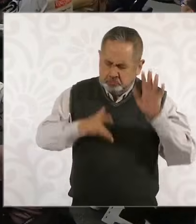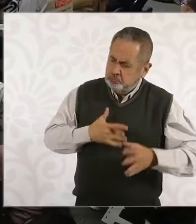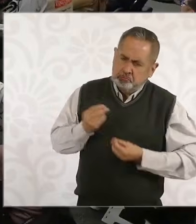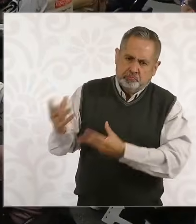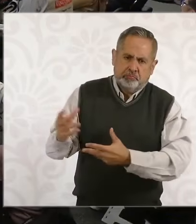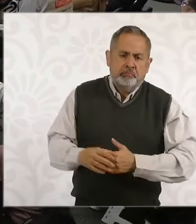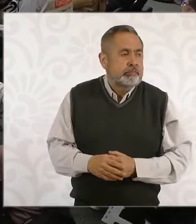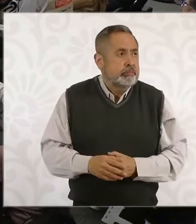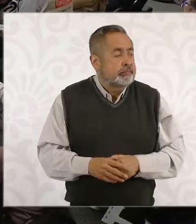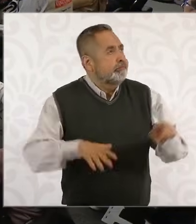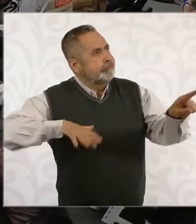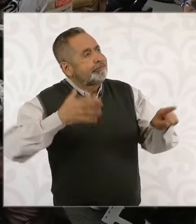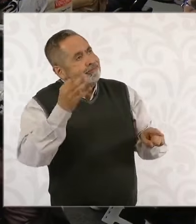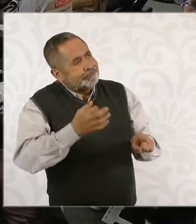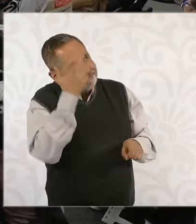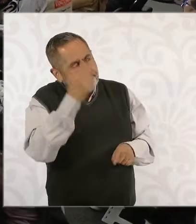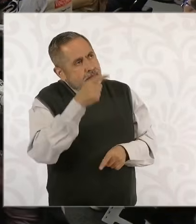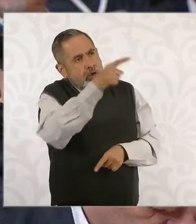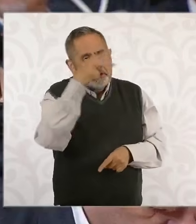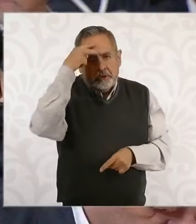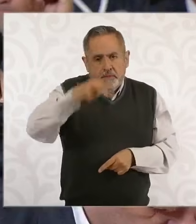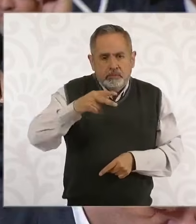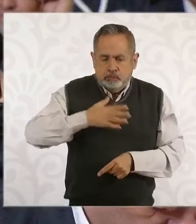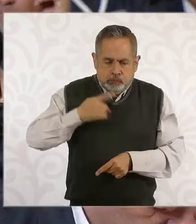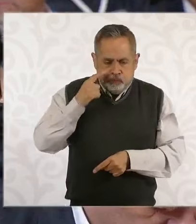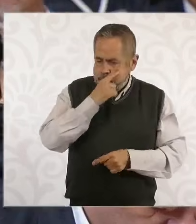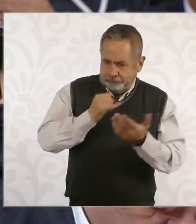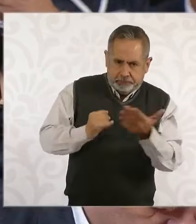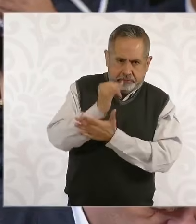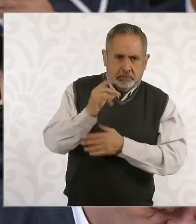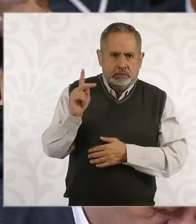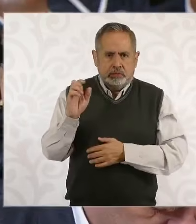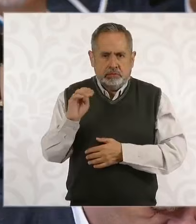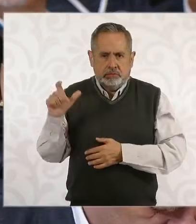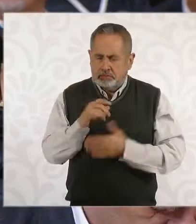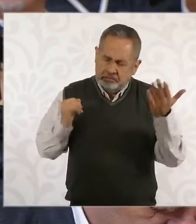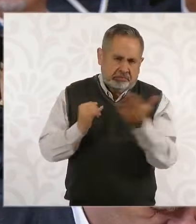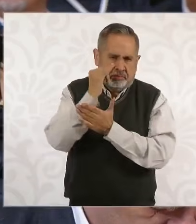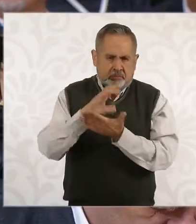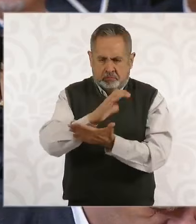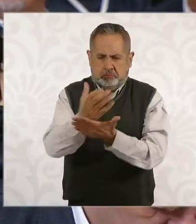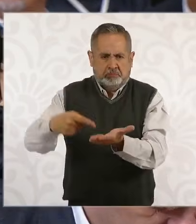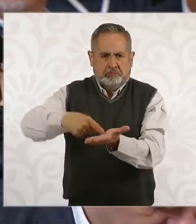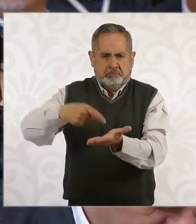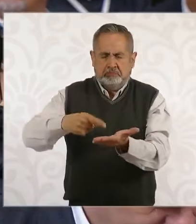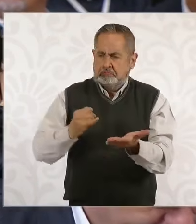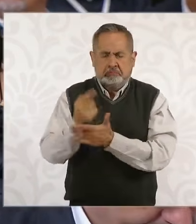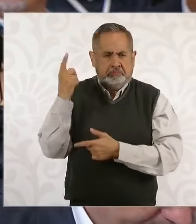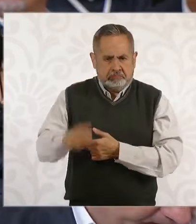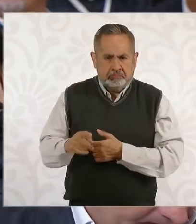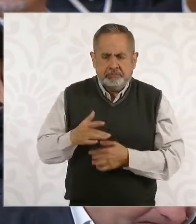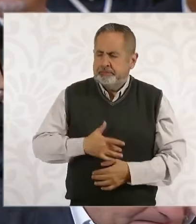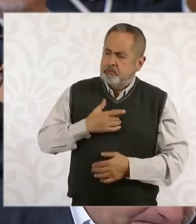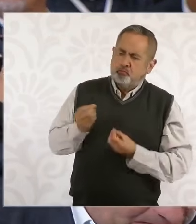que justo usted ha mencionado en efecto de que México pues va a tomar sus decisiones, tanto Pemex, la decisión soberana de los contratos, como el gobierno mexicano de la